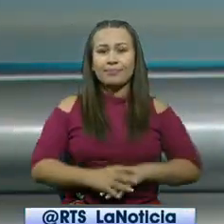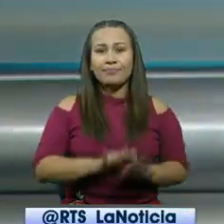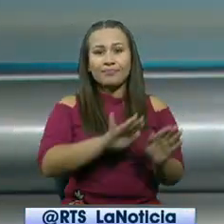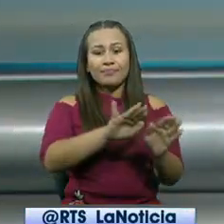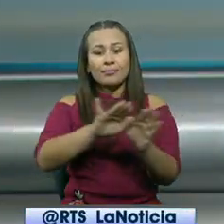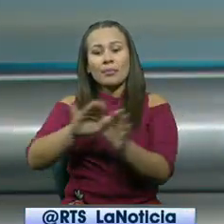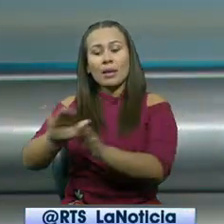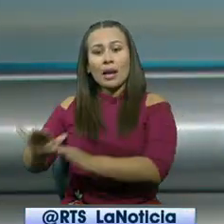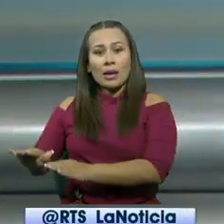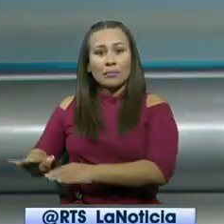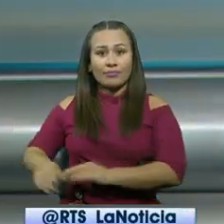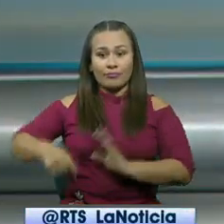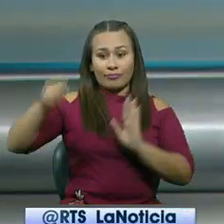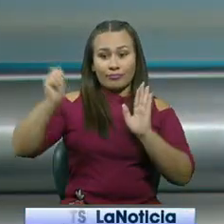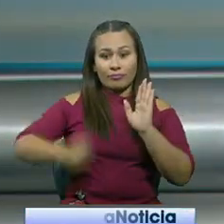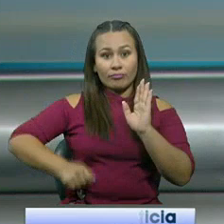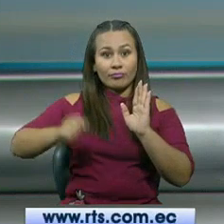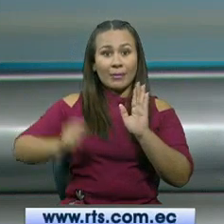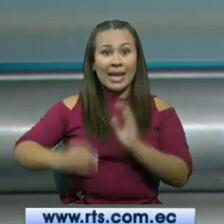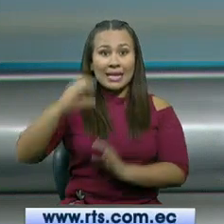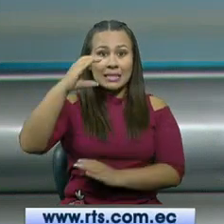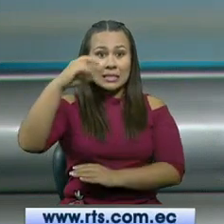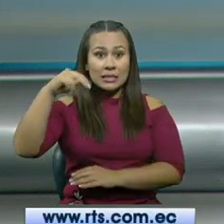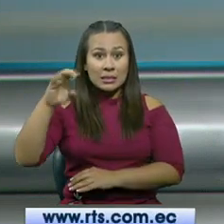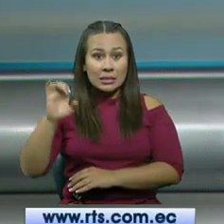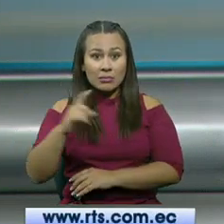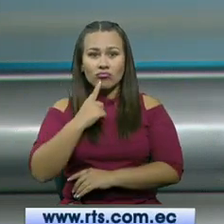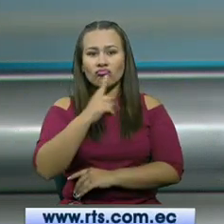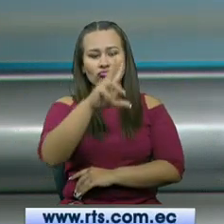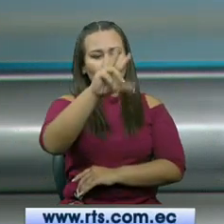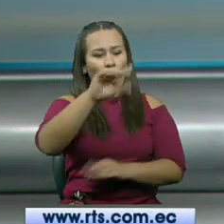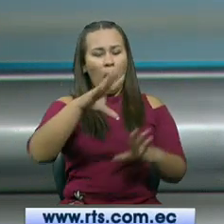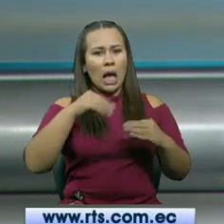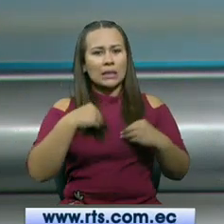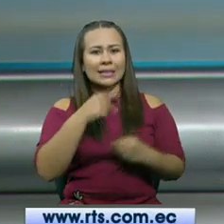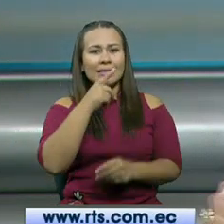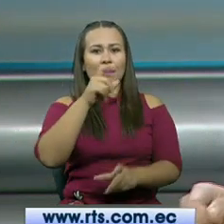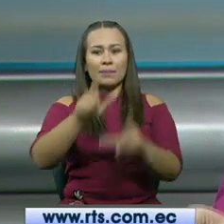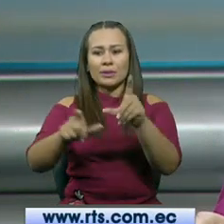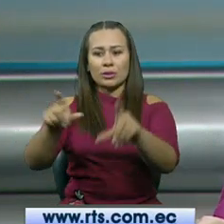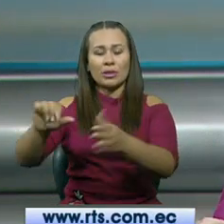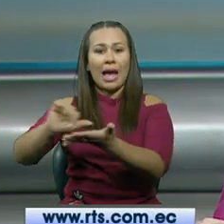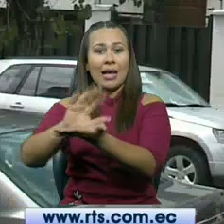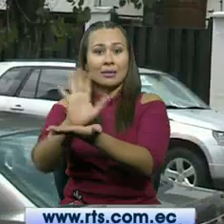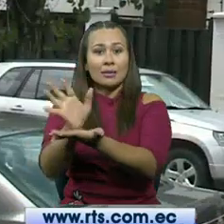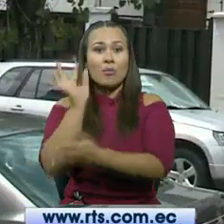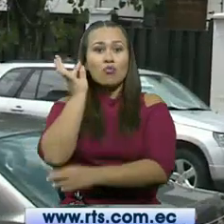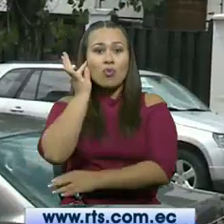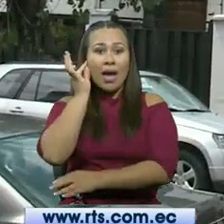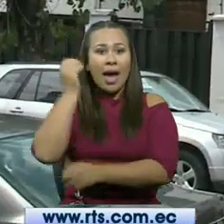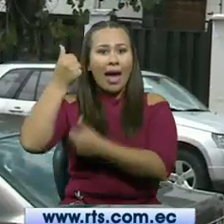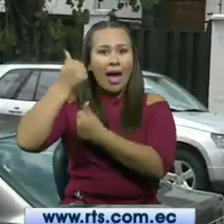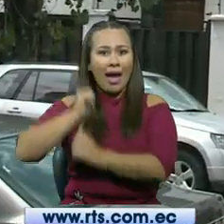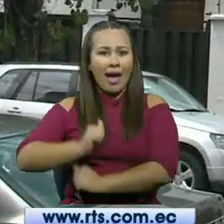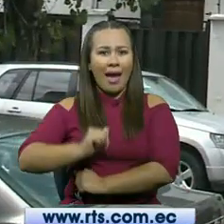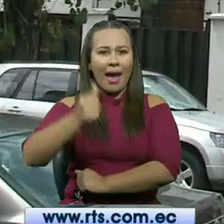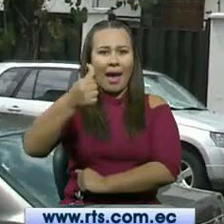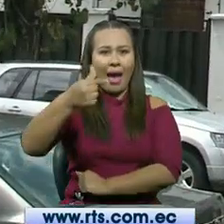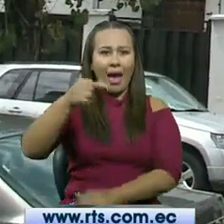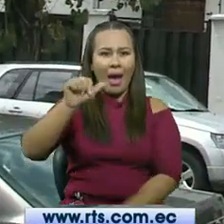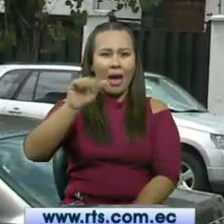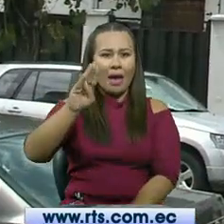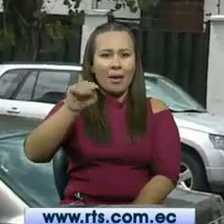Cambiamos de tema. El Tribunal Contencioso Electoral no dio paso a la apelación presentada por la asambleísta Gabriela Rivadeneira, por lo que